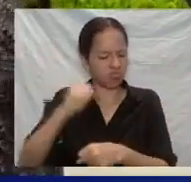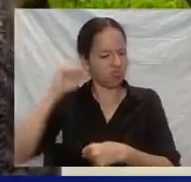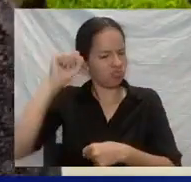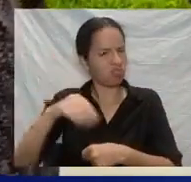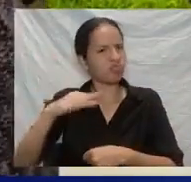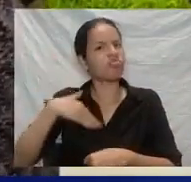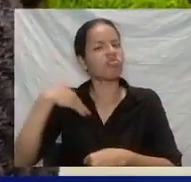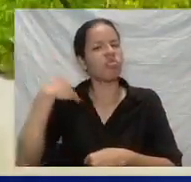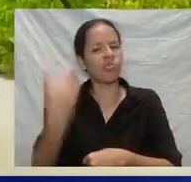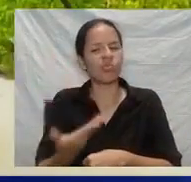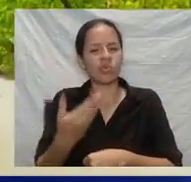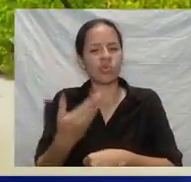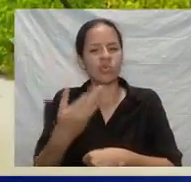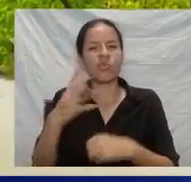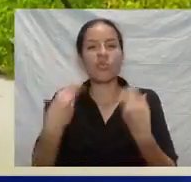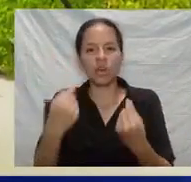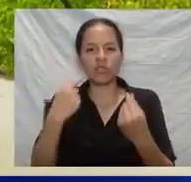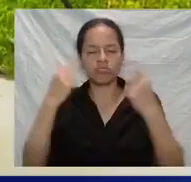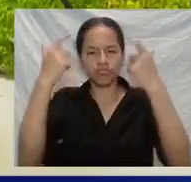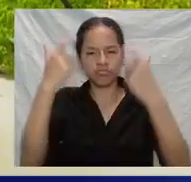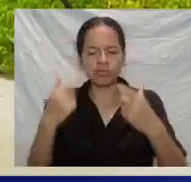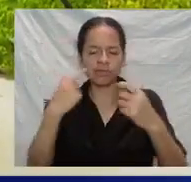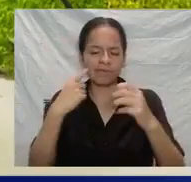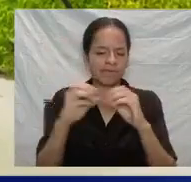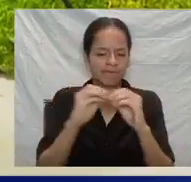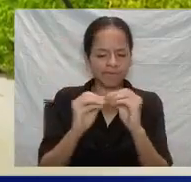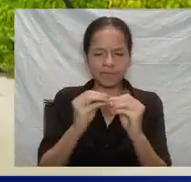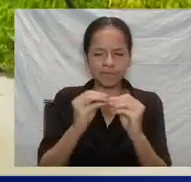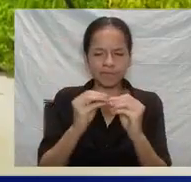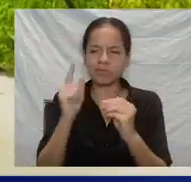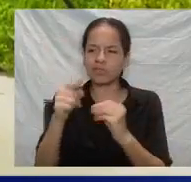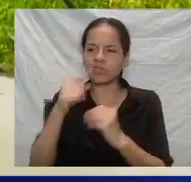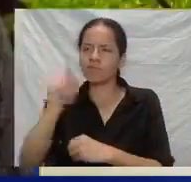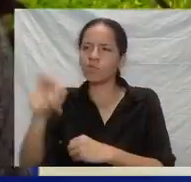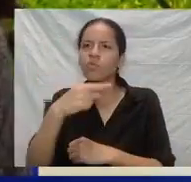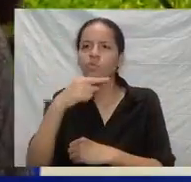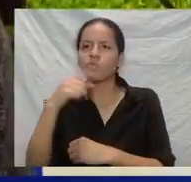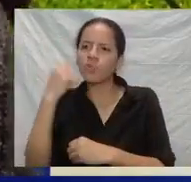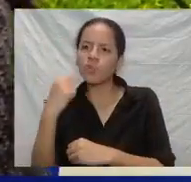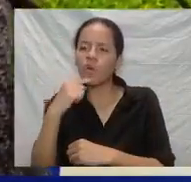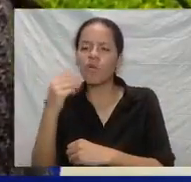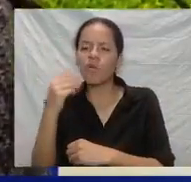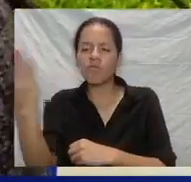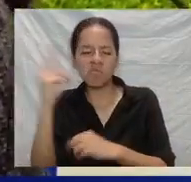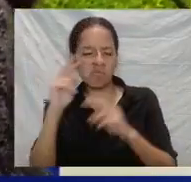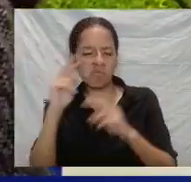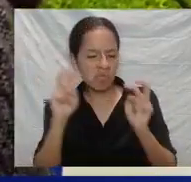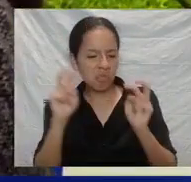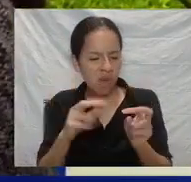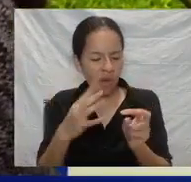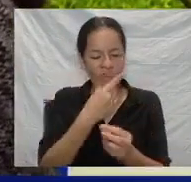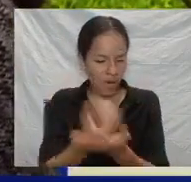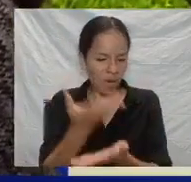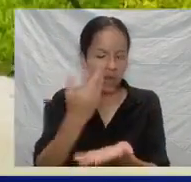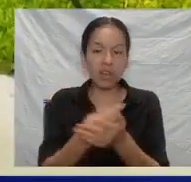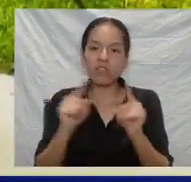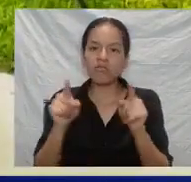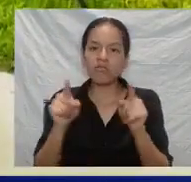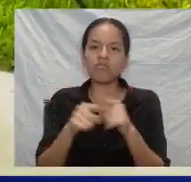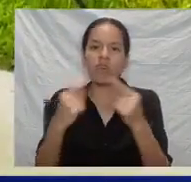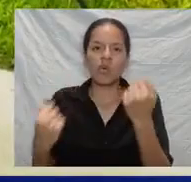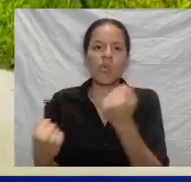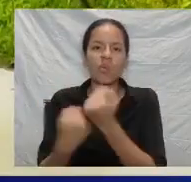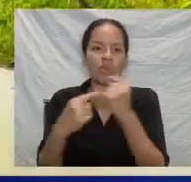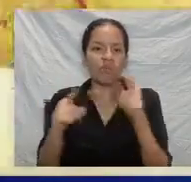lo hacemos con ganas porque sabemos que la gente le gusta que la gente nos compra y muy la parte que nos ayudó rotundamente en